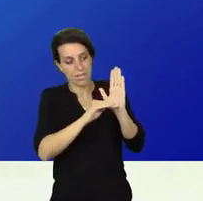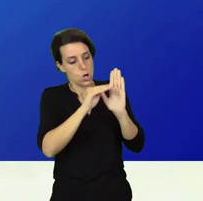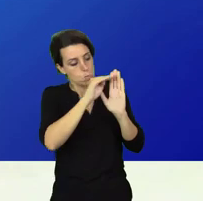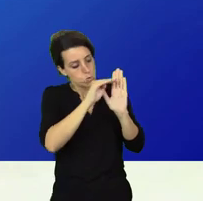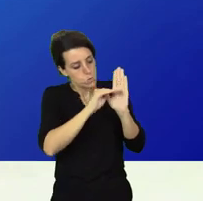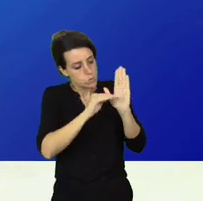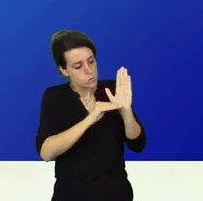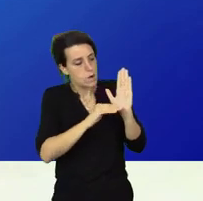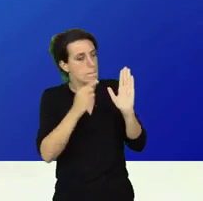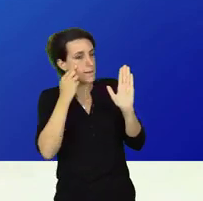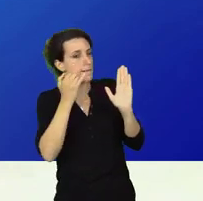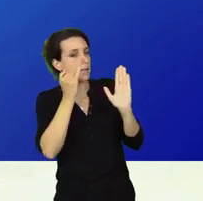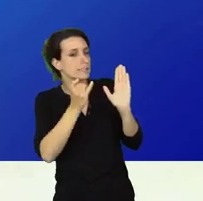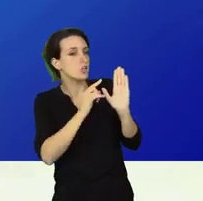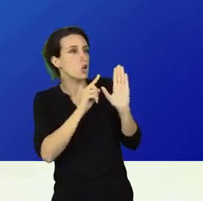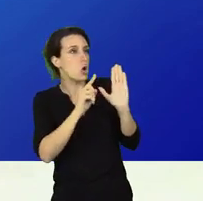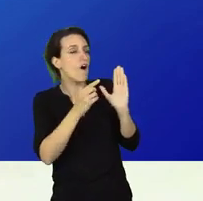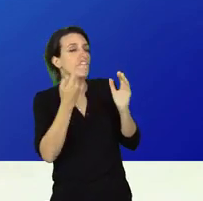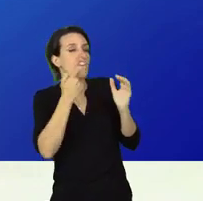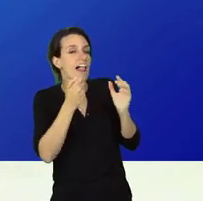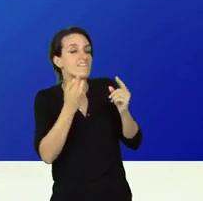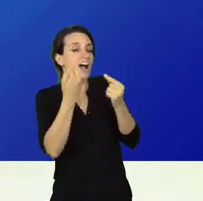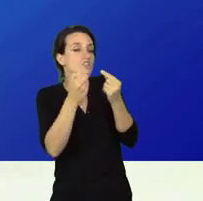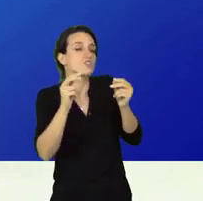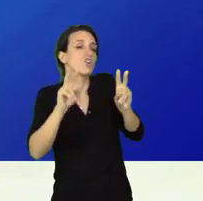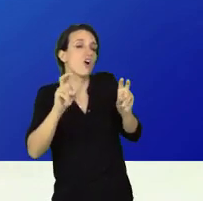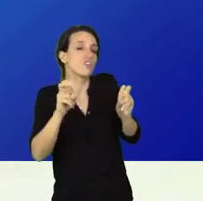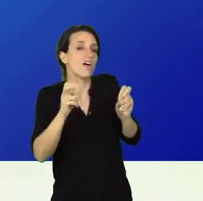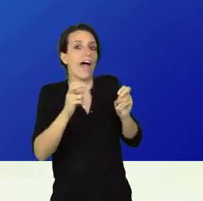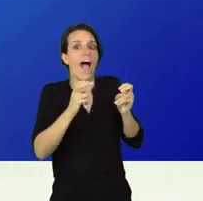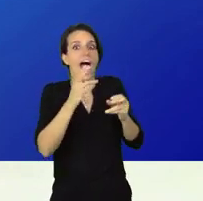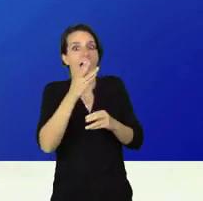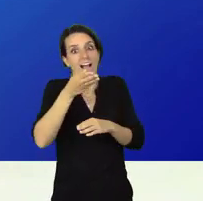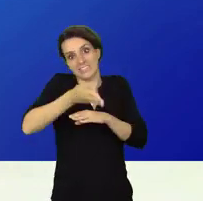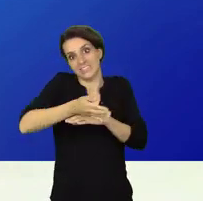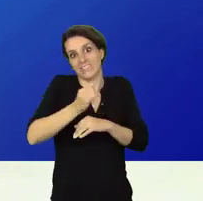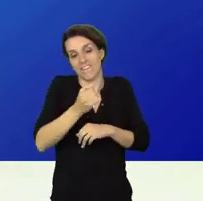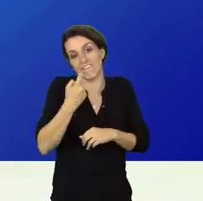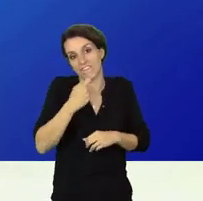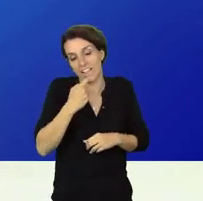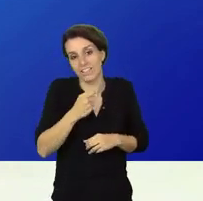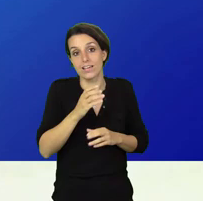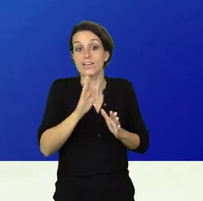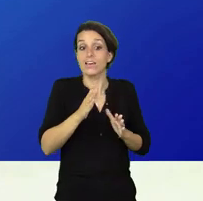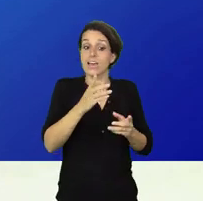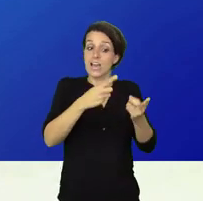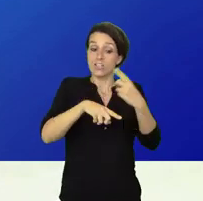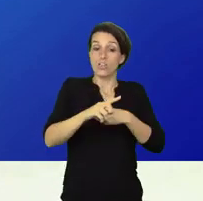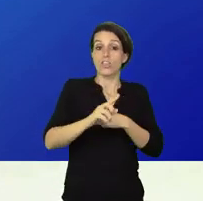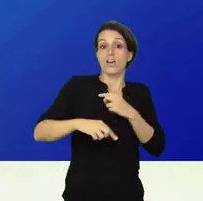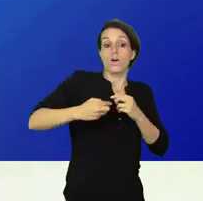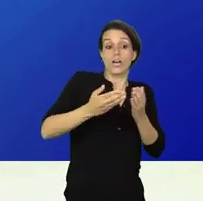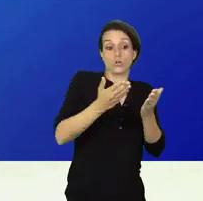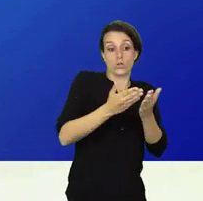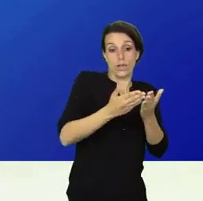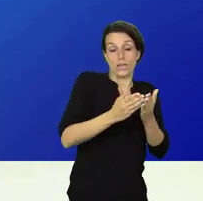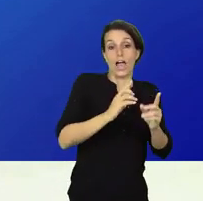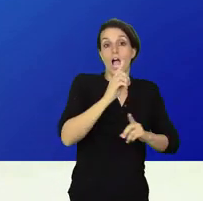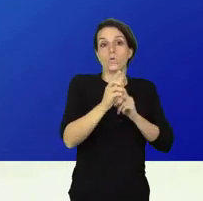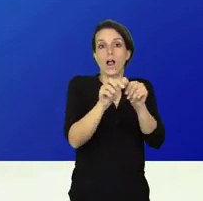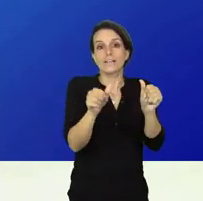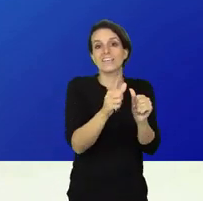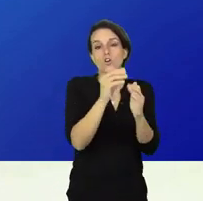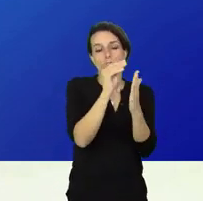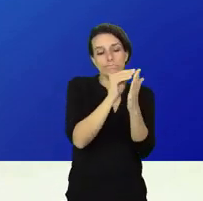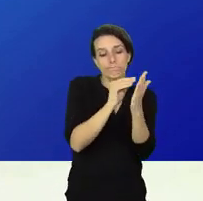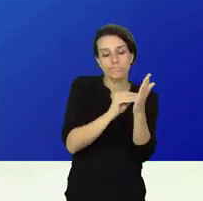como realizadores incorporar elementos de accesibilidad. Y actualmente hay 2 estudiantes que están trabajando, uno por un lado